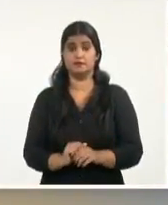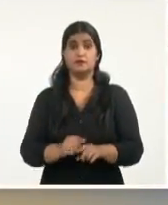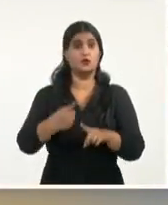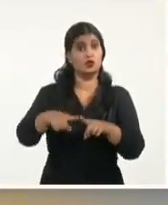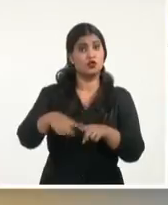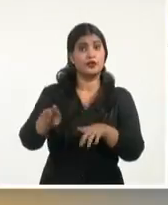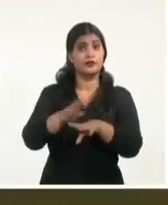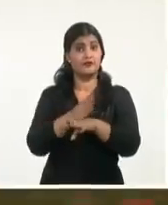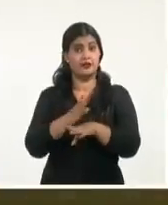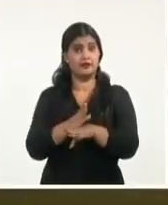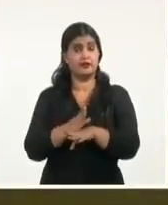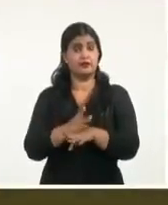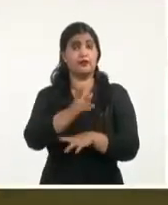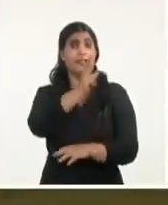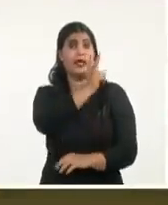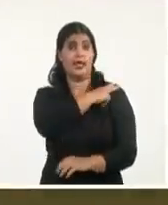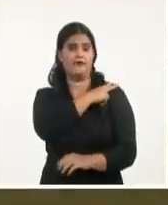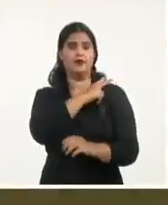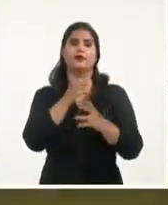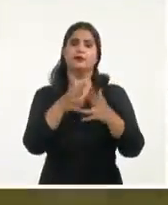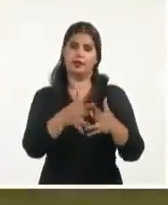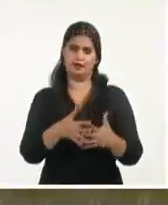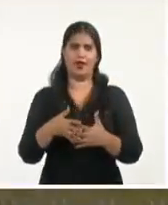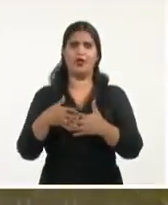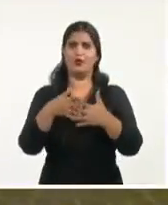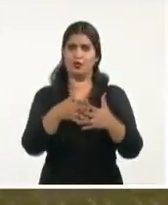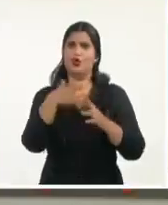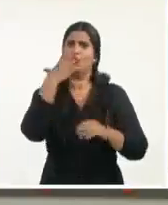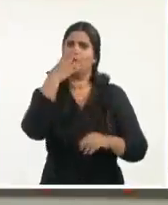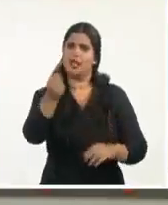operaciones cibernéticas.